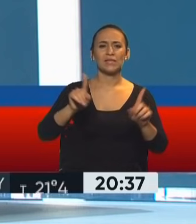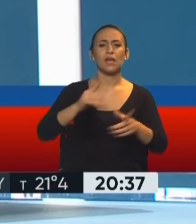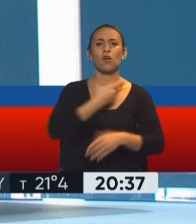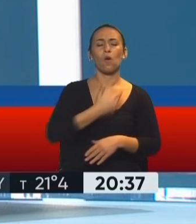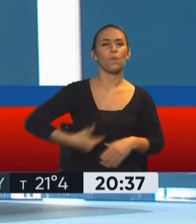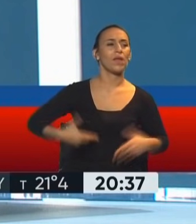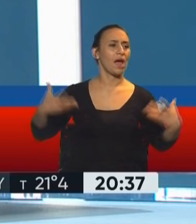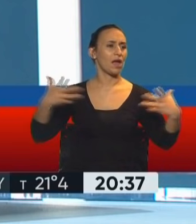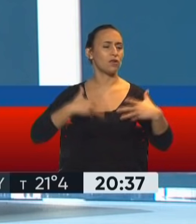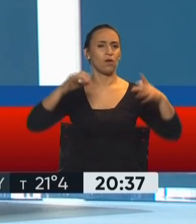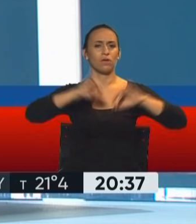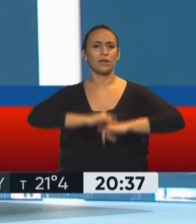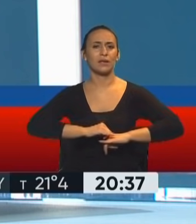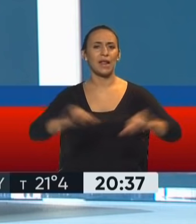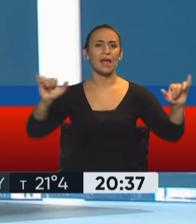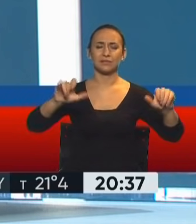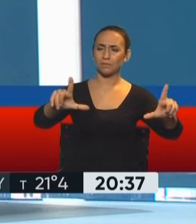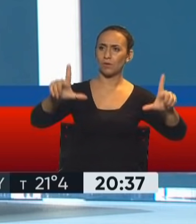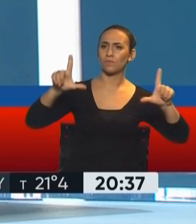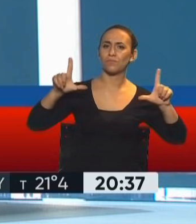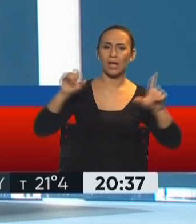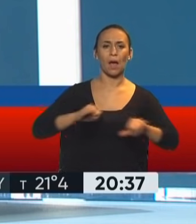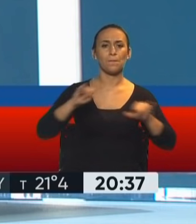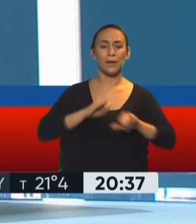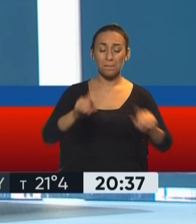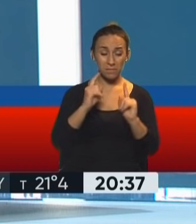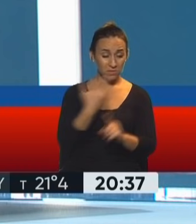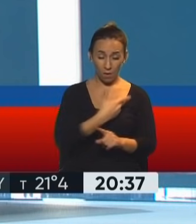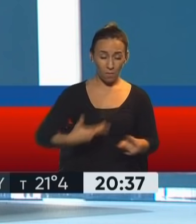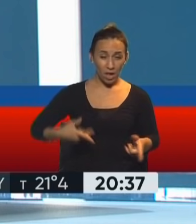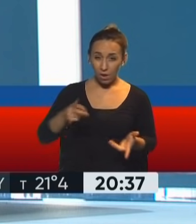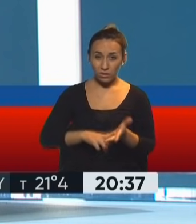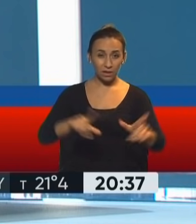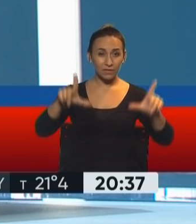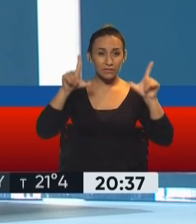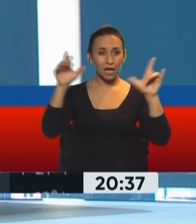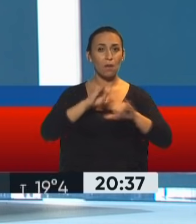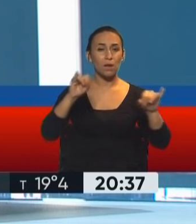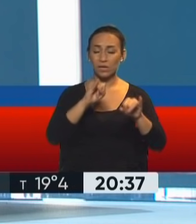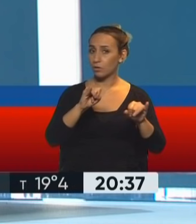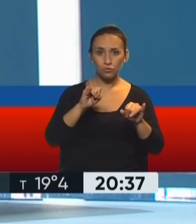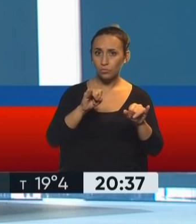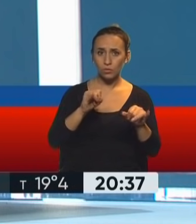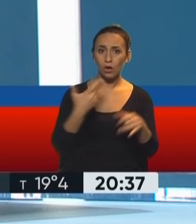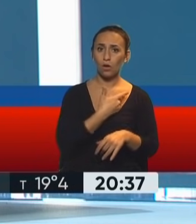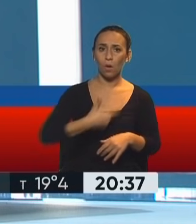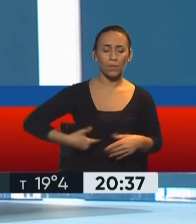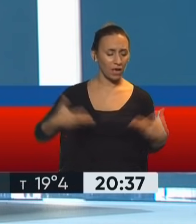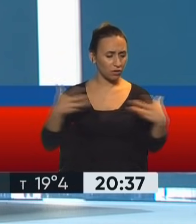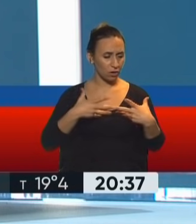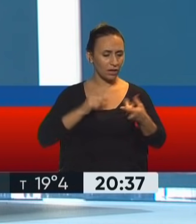del gobierno, no es que se relanza el mismo gobierno. Hubo un cambio de gobierno.